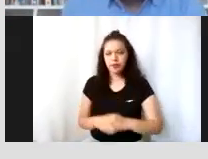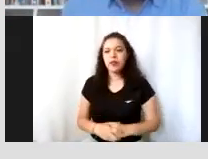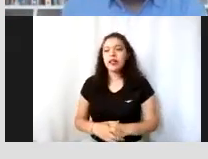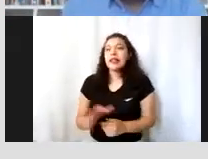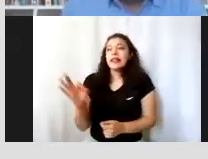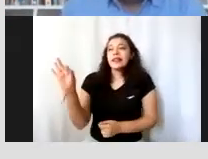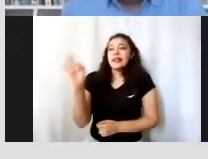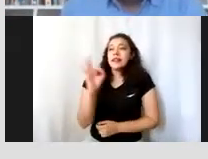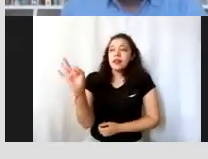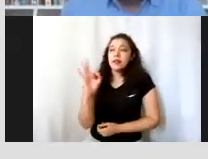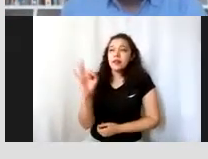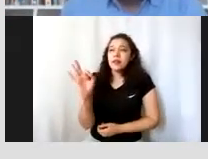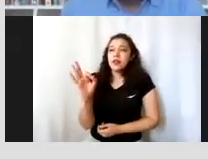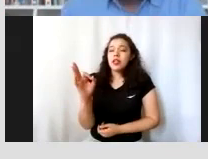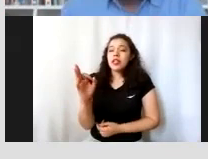quizás dato laboral